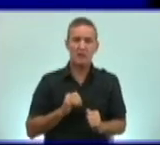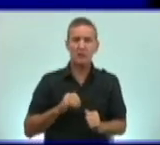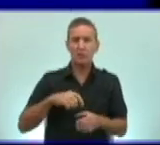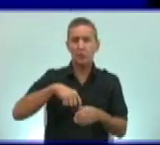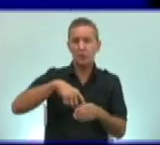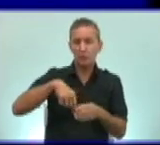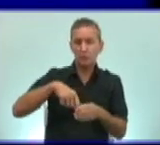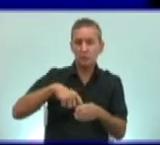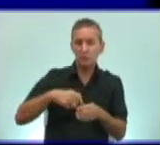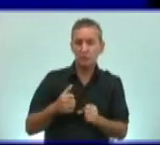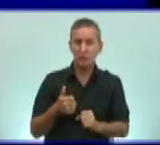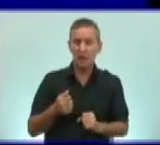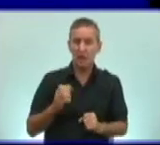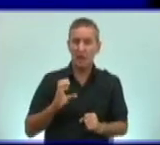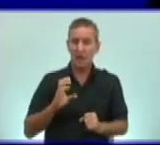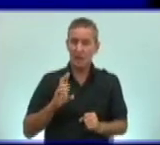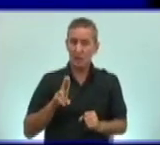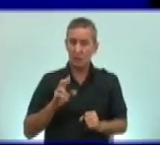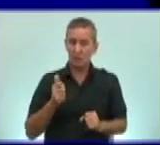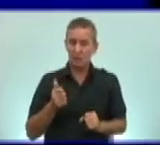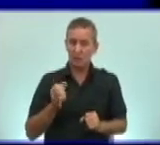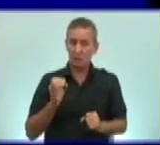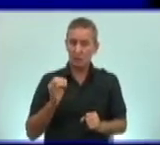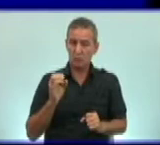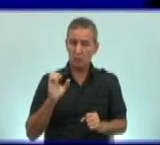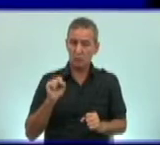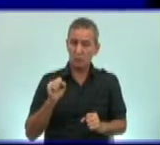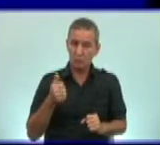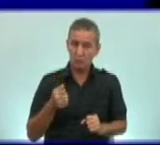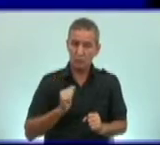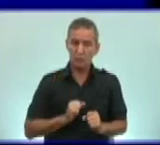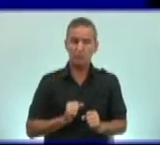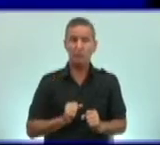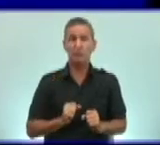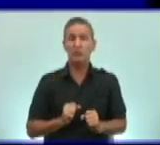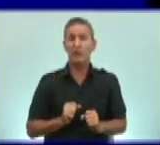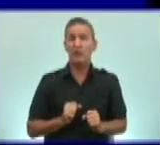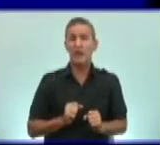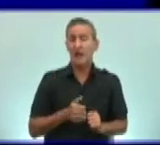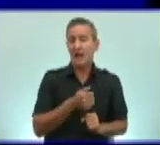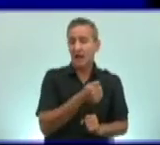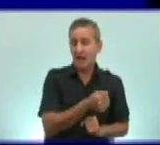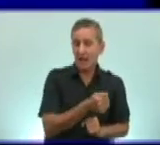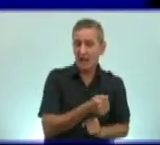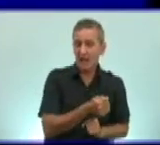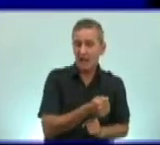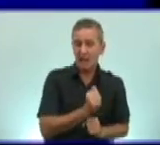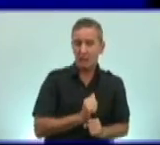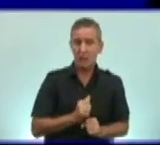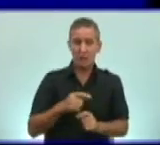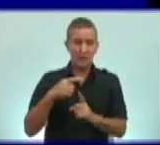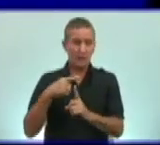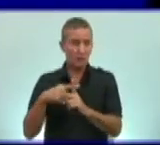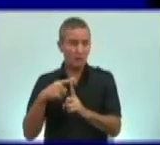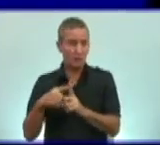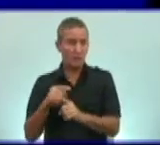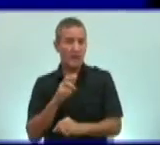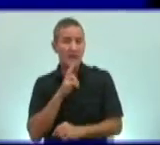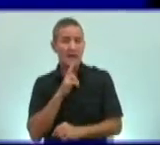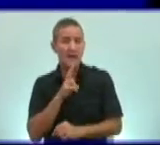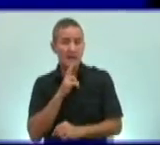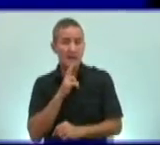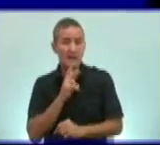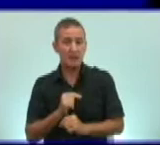que hay arriba, es decir, el amoníaco más el agua, es sencillamente esa disolución de amoníaco. ¿Qué pasa? Que si pongo nada más